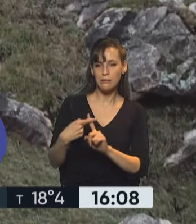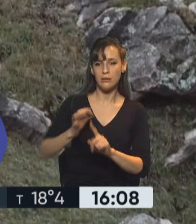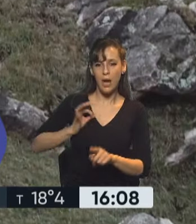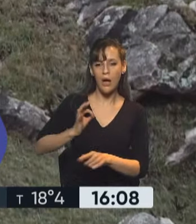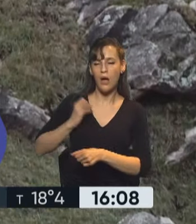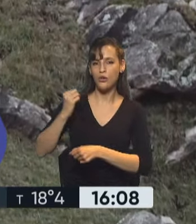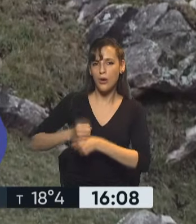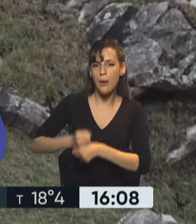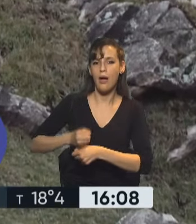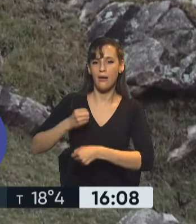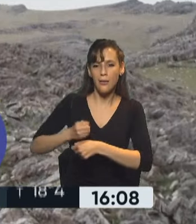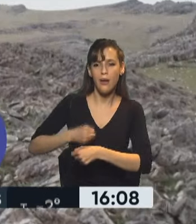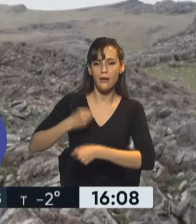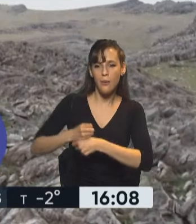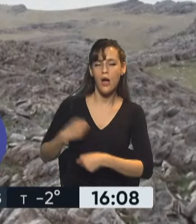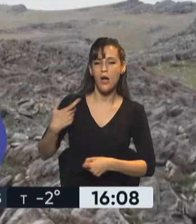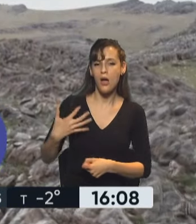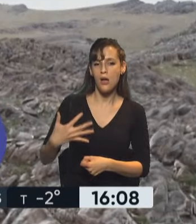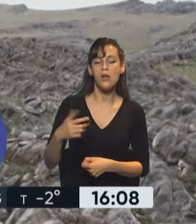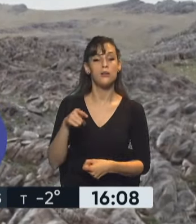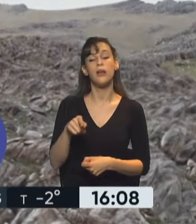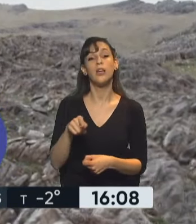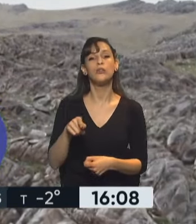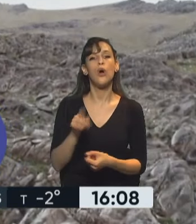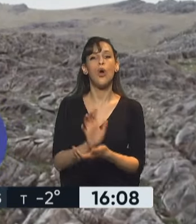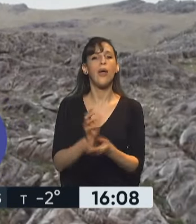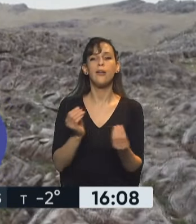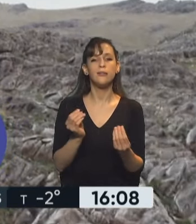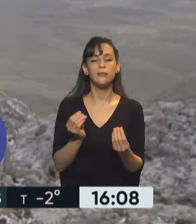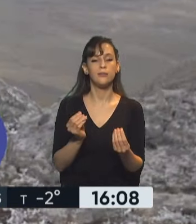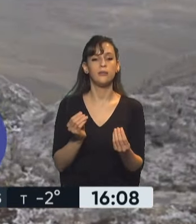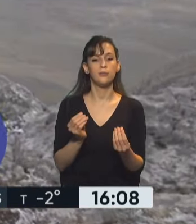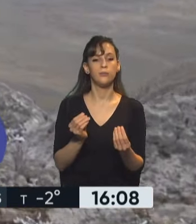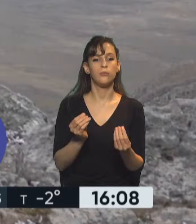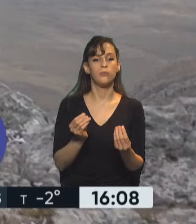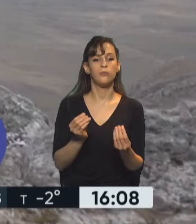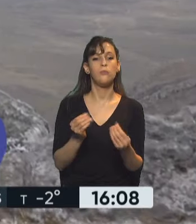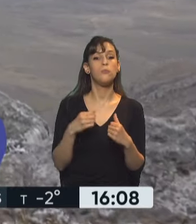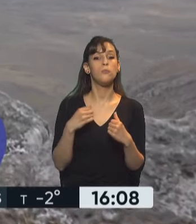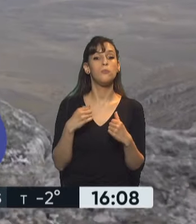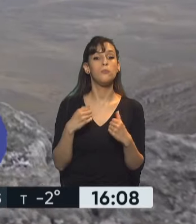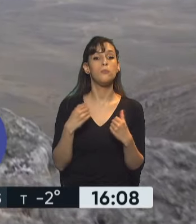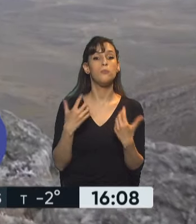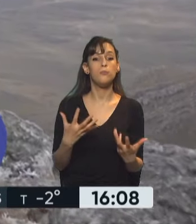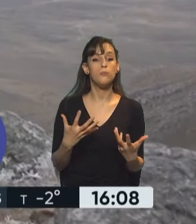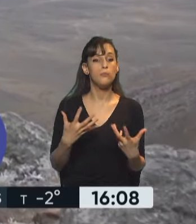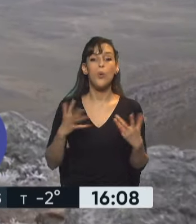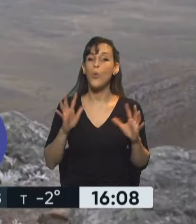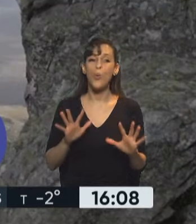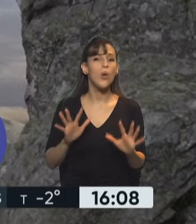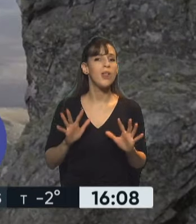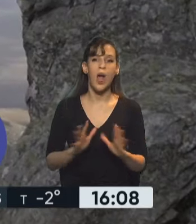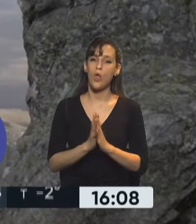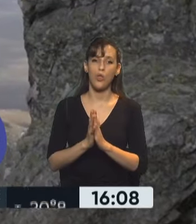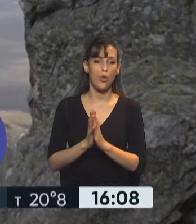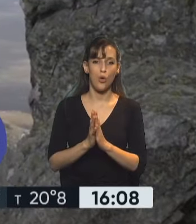de que este tema hay que entender que es un registro que es de todos, y por eso hay que tener mucho cuidado con respecto al tema de uso que se hace